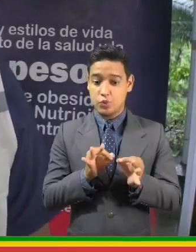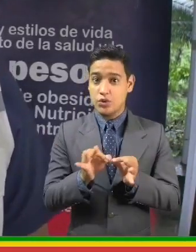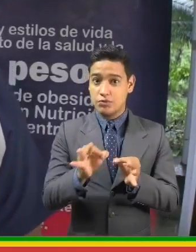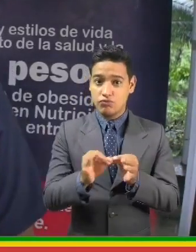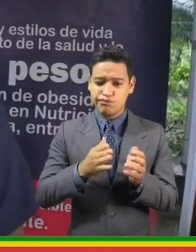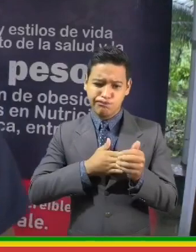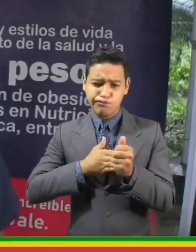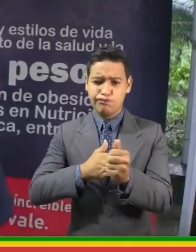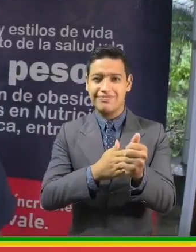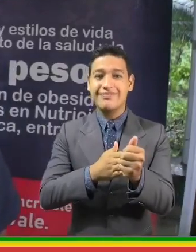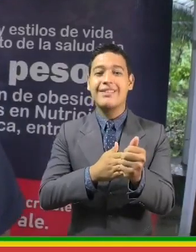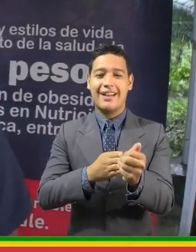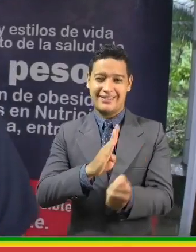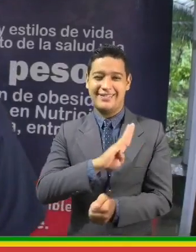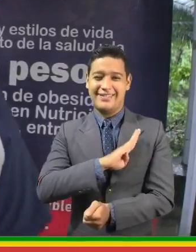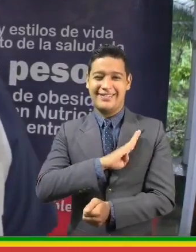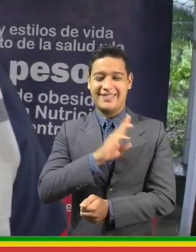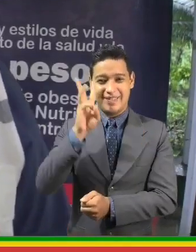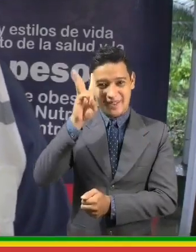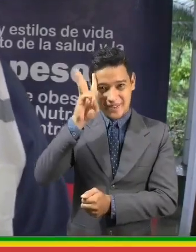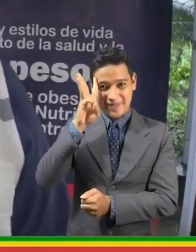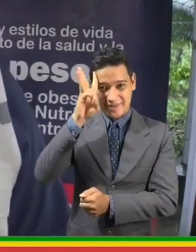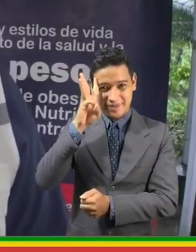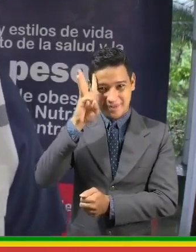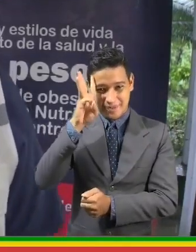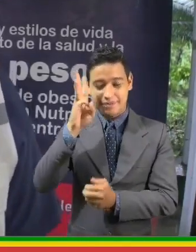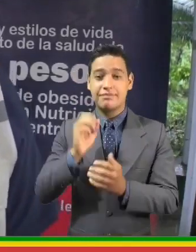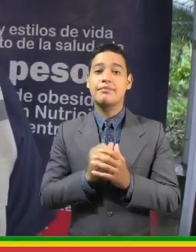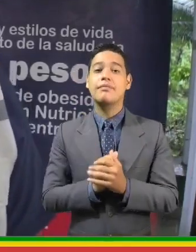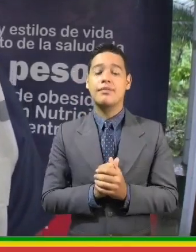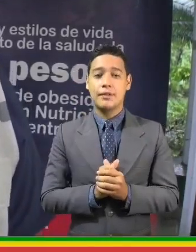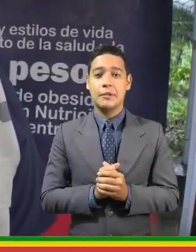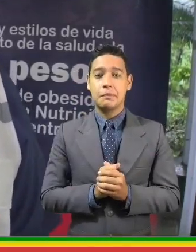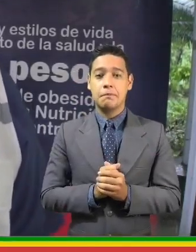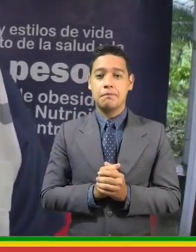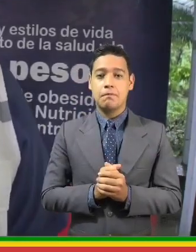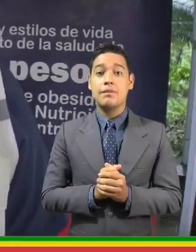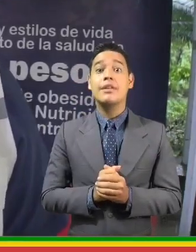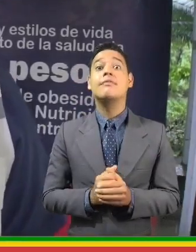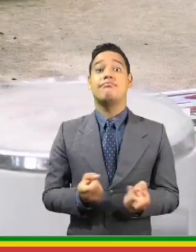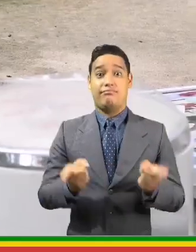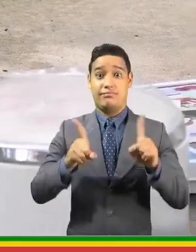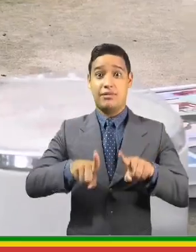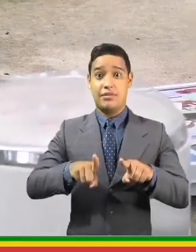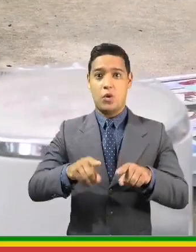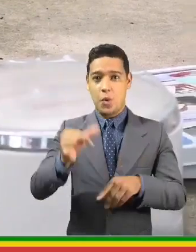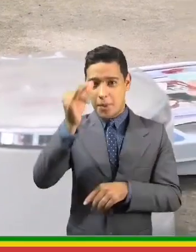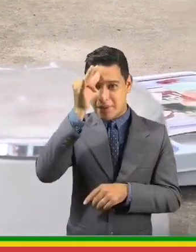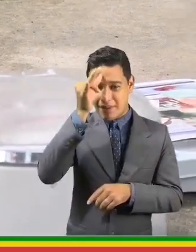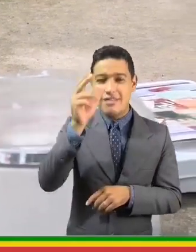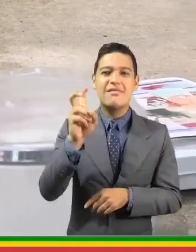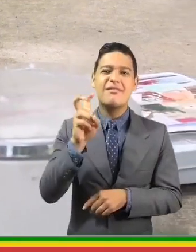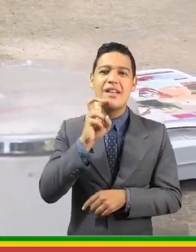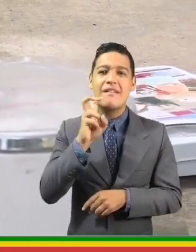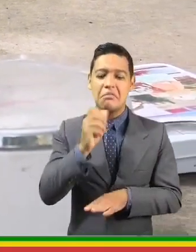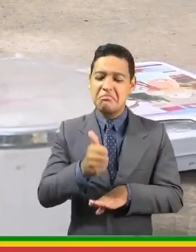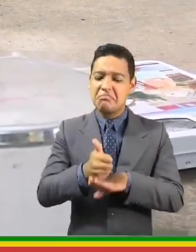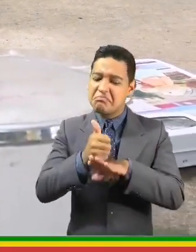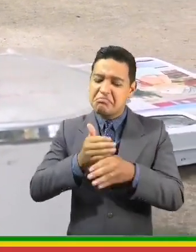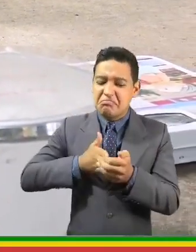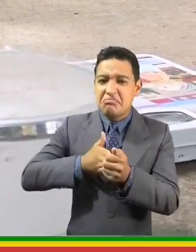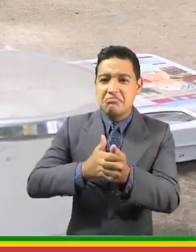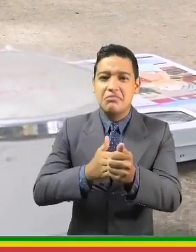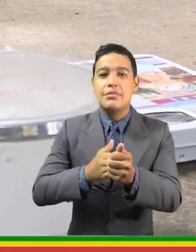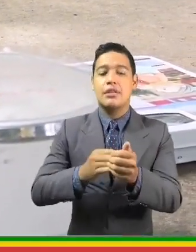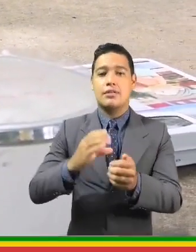Municipal, encabezada por nuestro señor alcalde Wilfredo Gómez Granados, y el Hospital del Sarare, encabezado